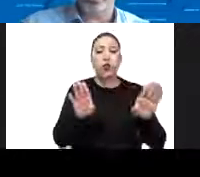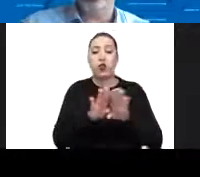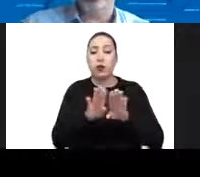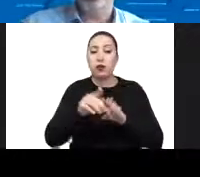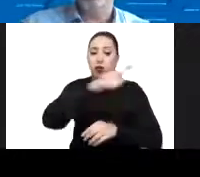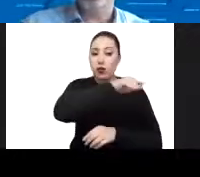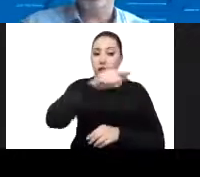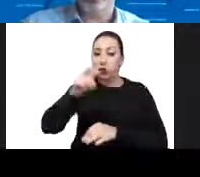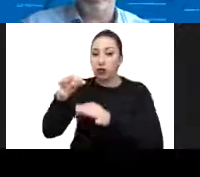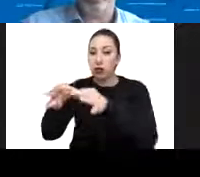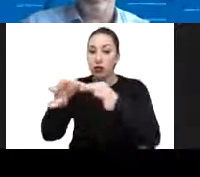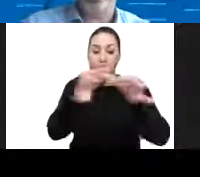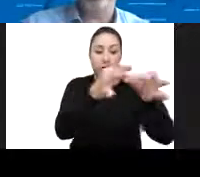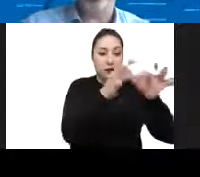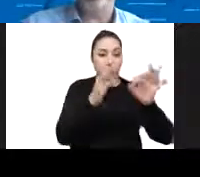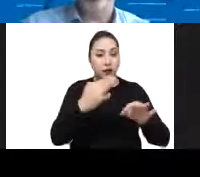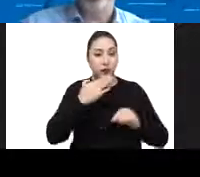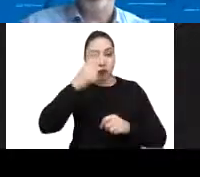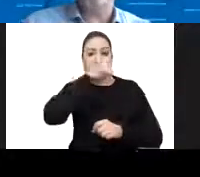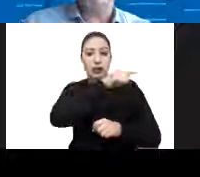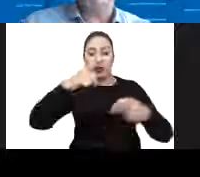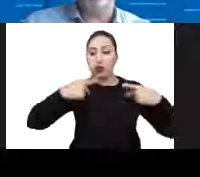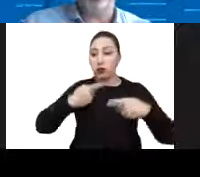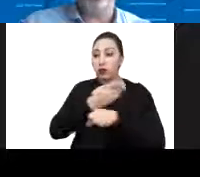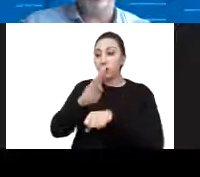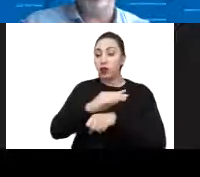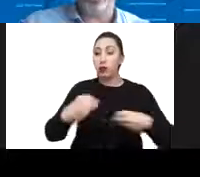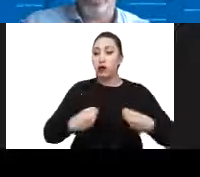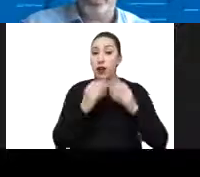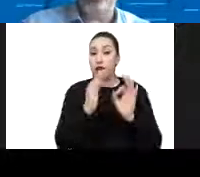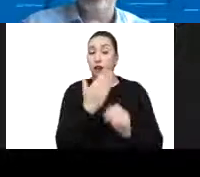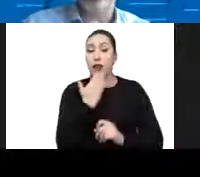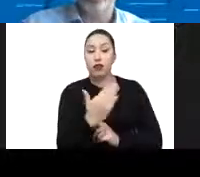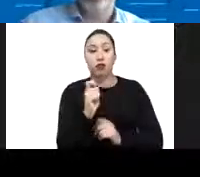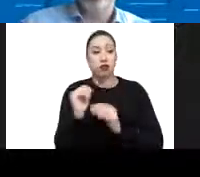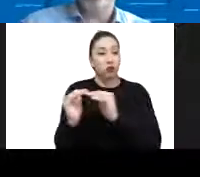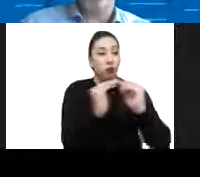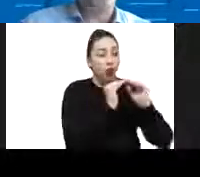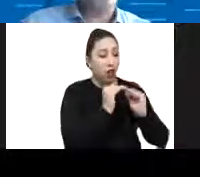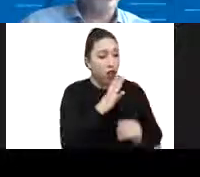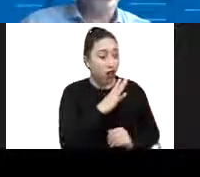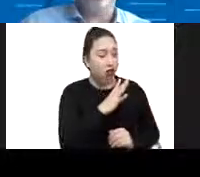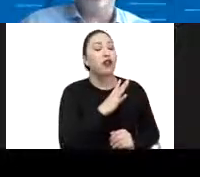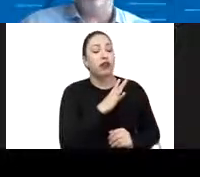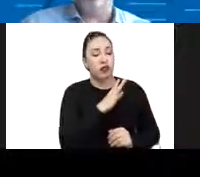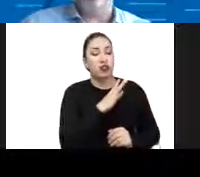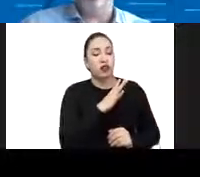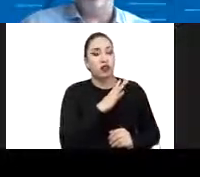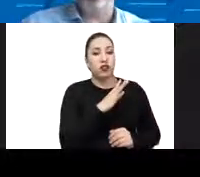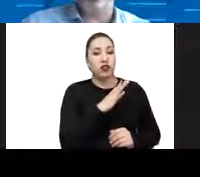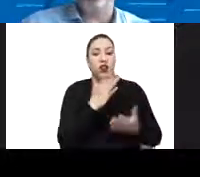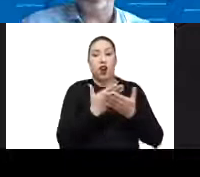ese gasto para que llegue a los que tienen que llegar, qué tan equitativo y sostenible son, cuál es ese costo de los